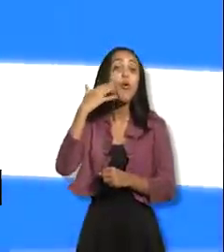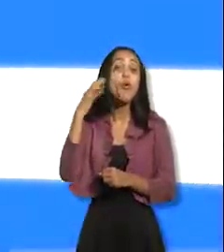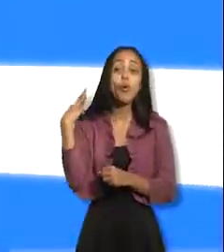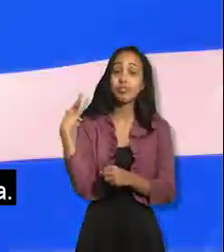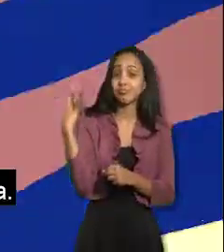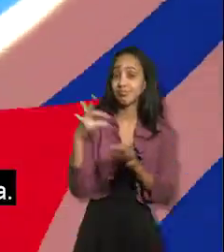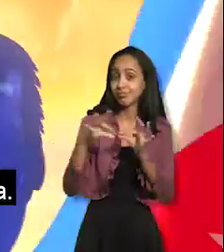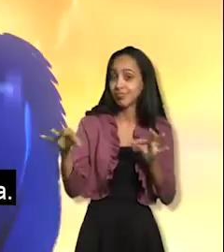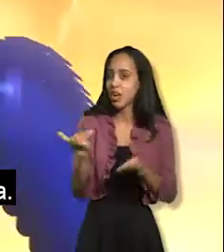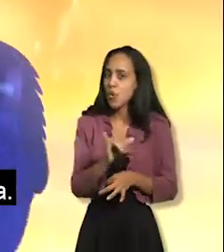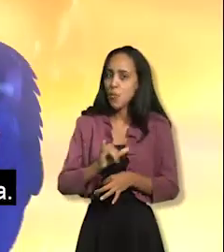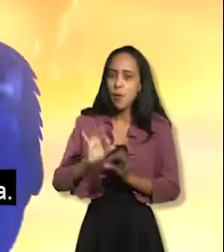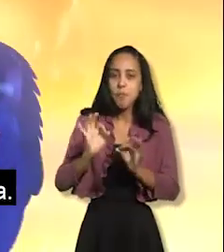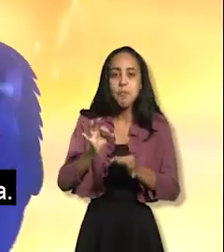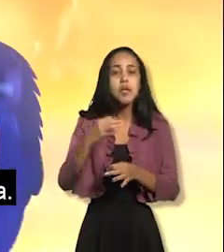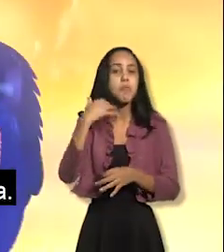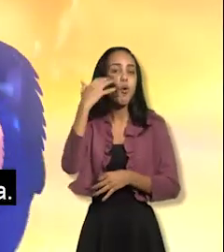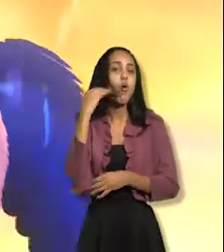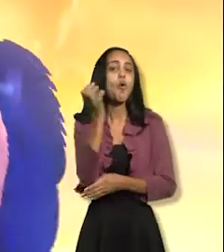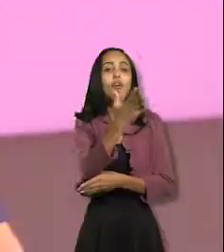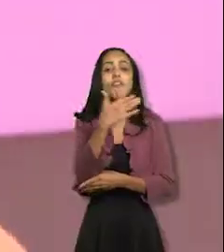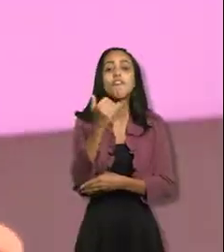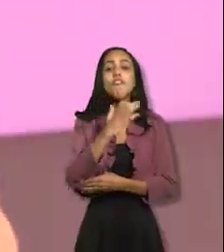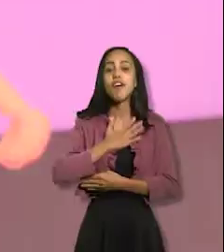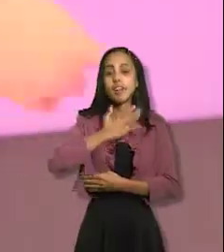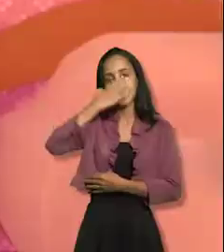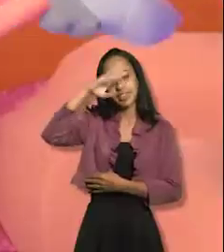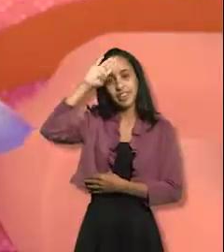de sus plumas coincide con el de nuestra bandera.